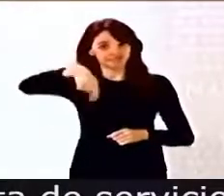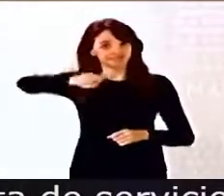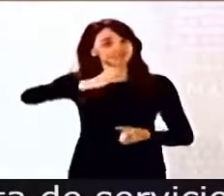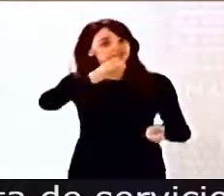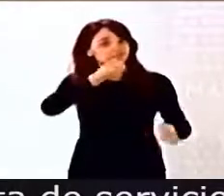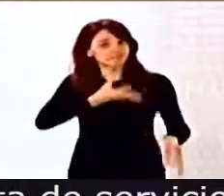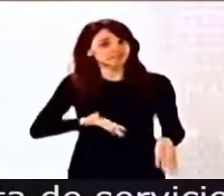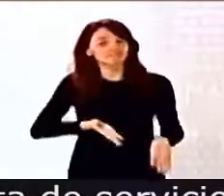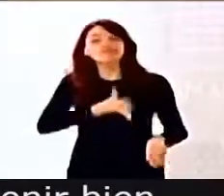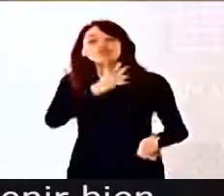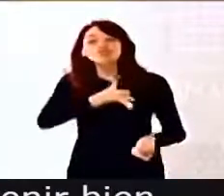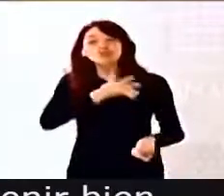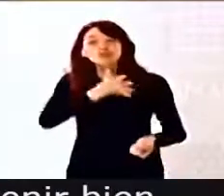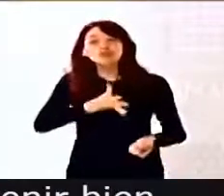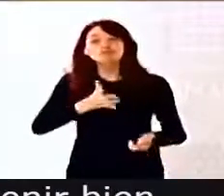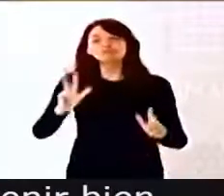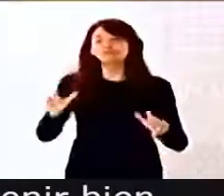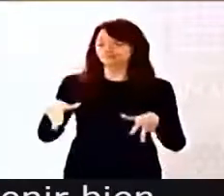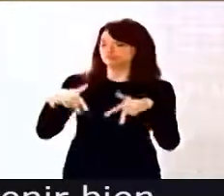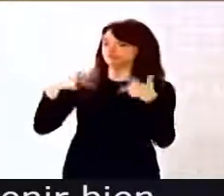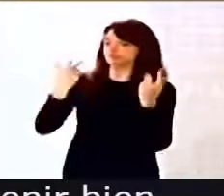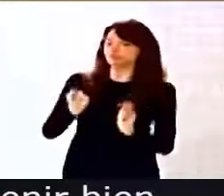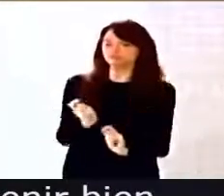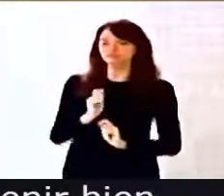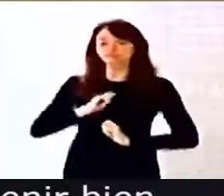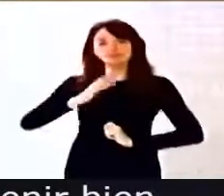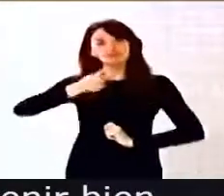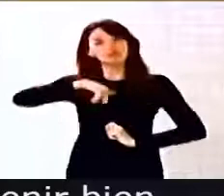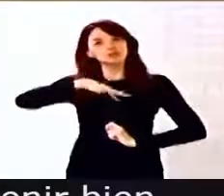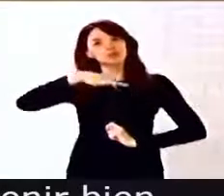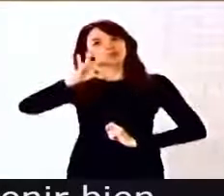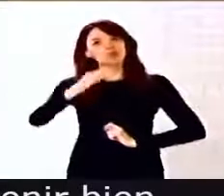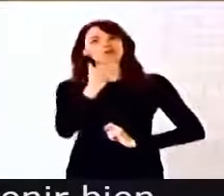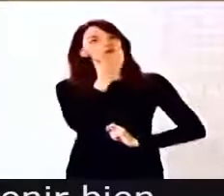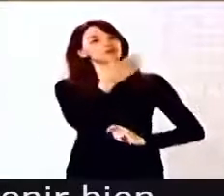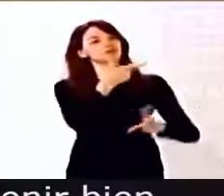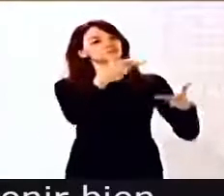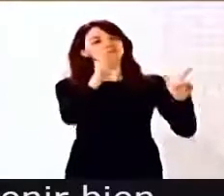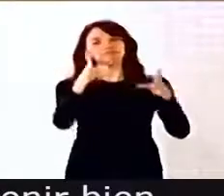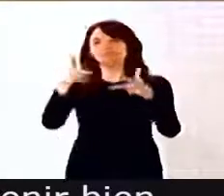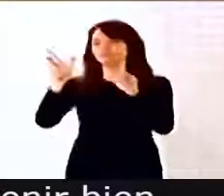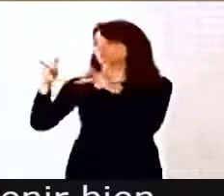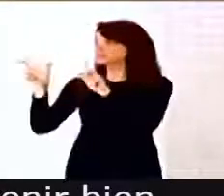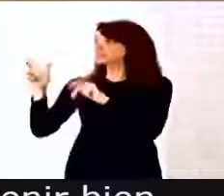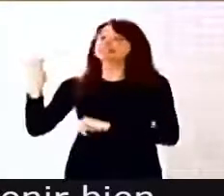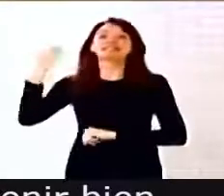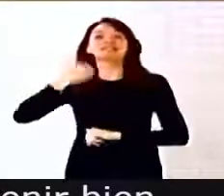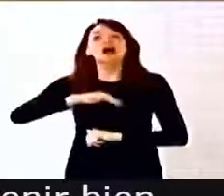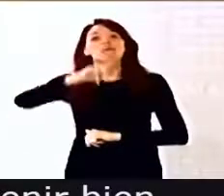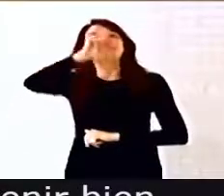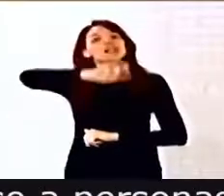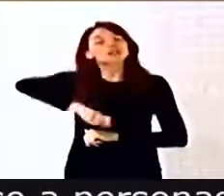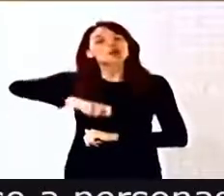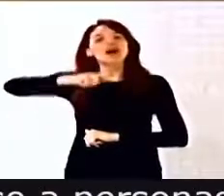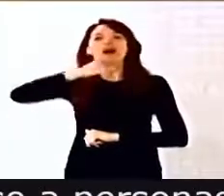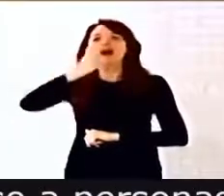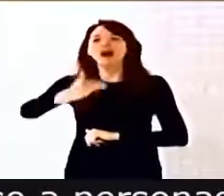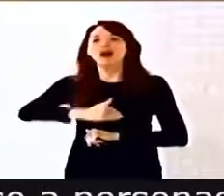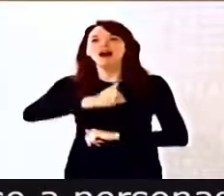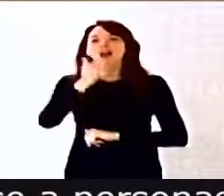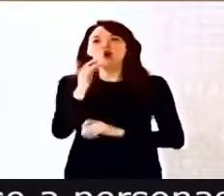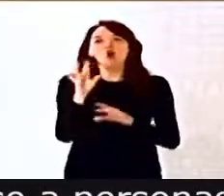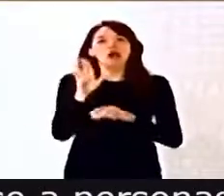bien porque nos va a permitir que podamos dar permiso a personas que tienen una determinada